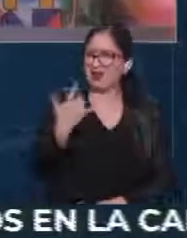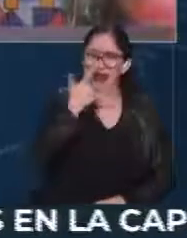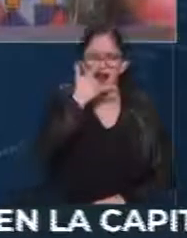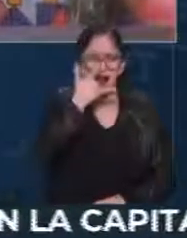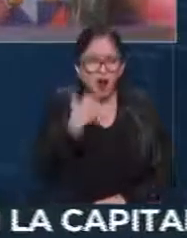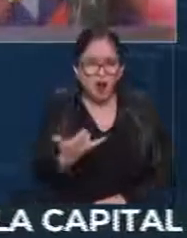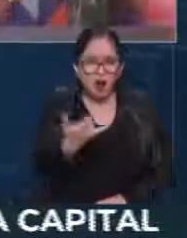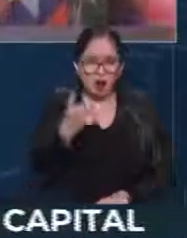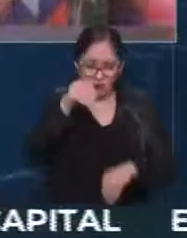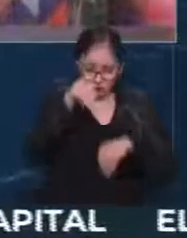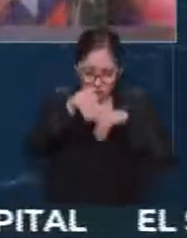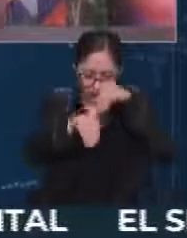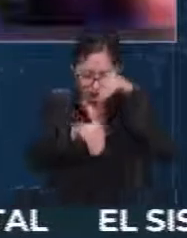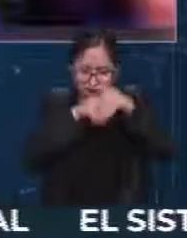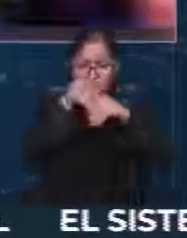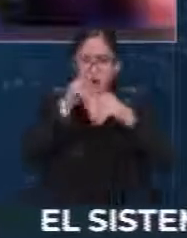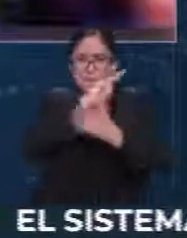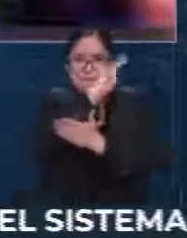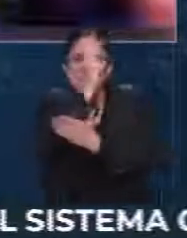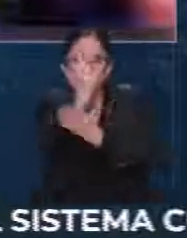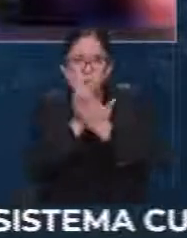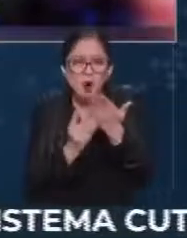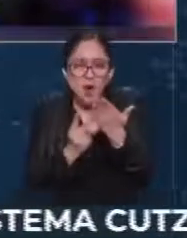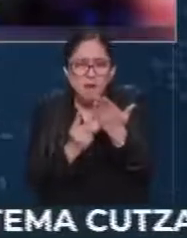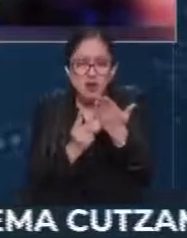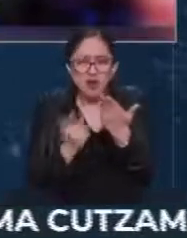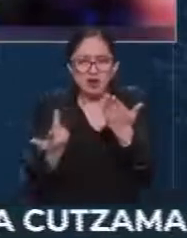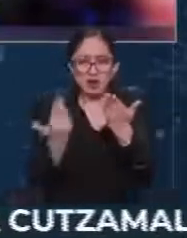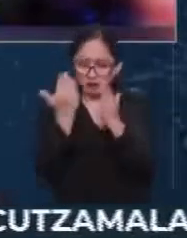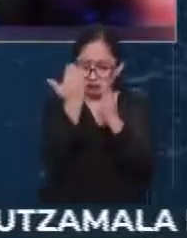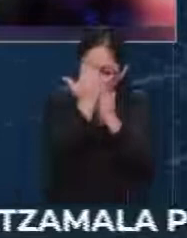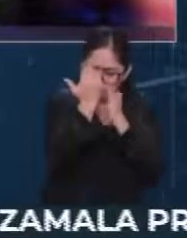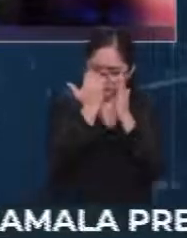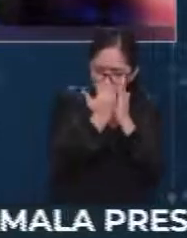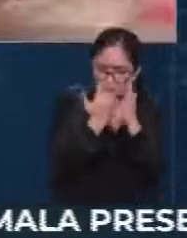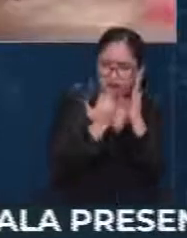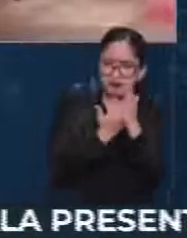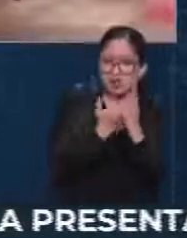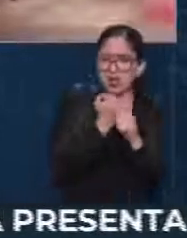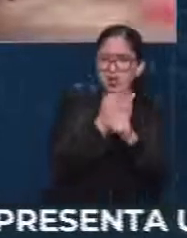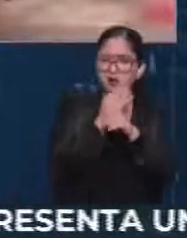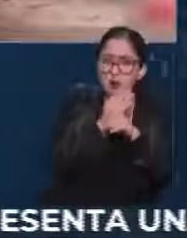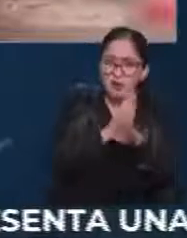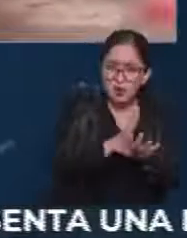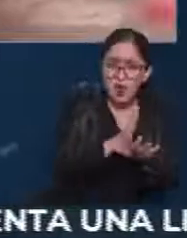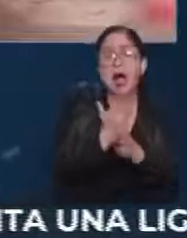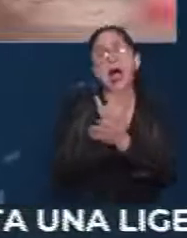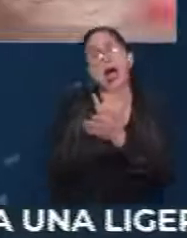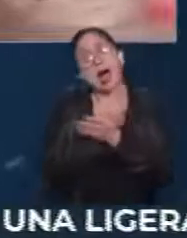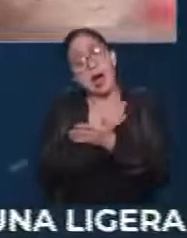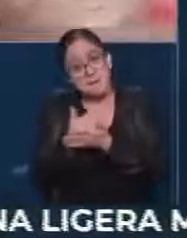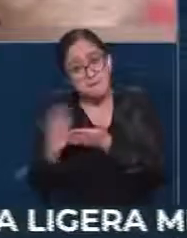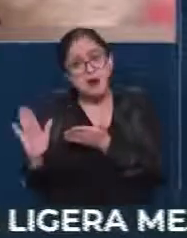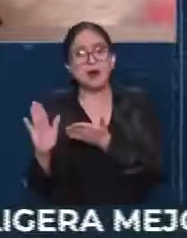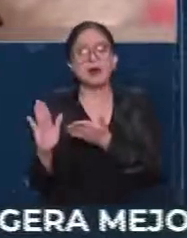currículum que aligerara de contenido y que se esforzara en